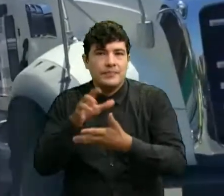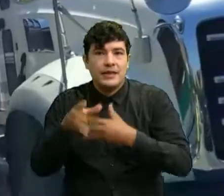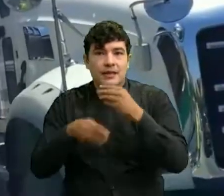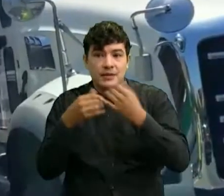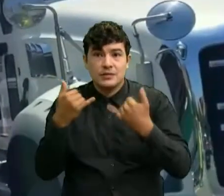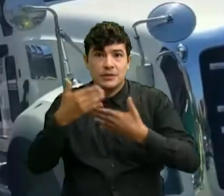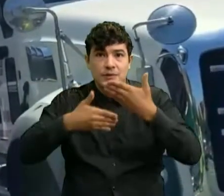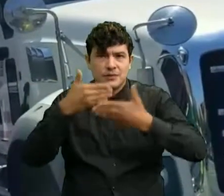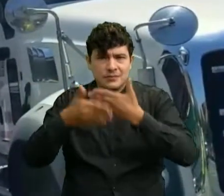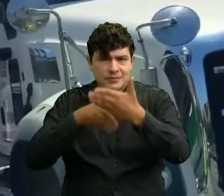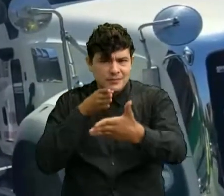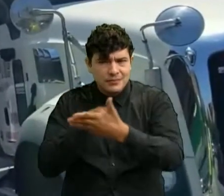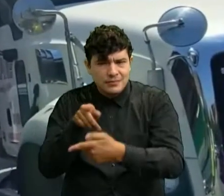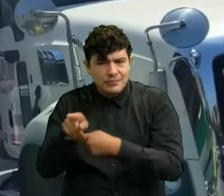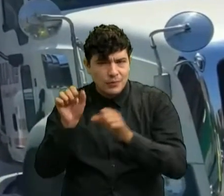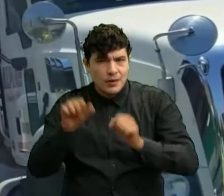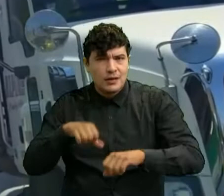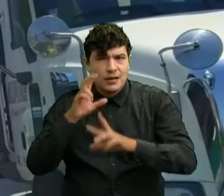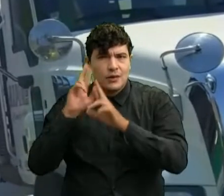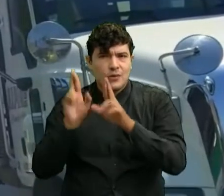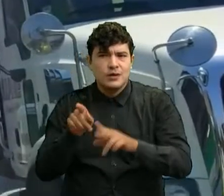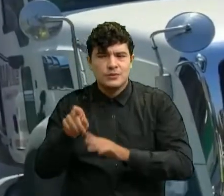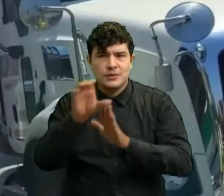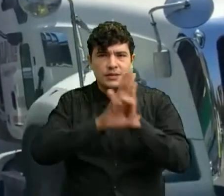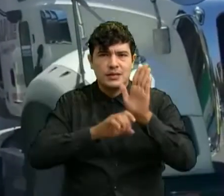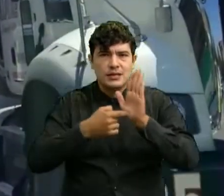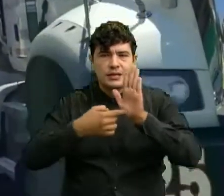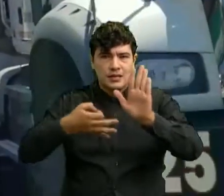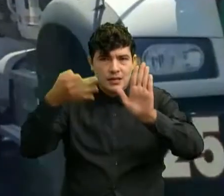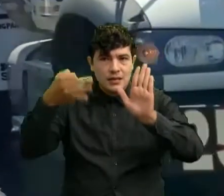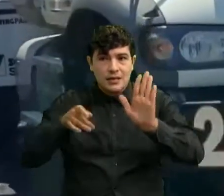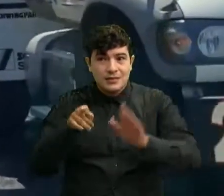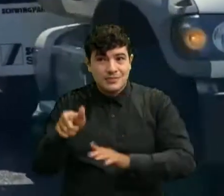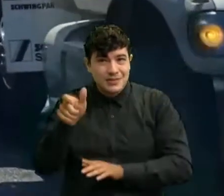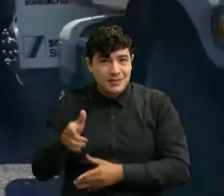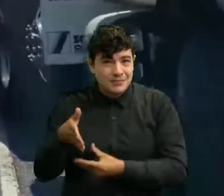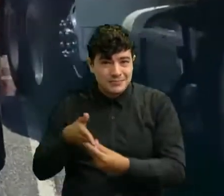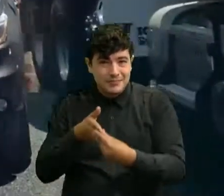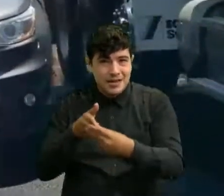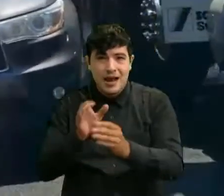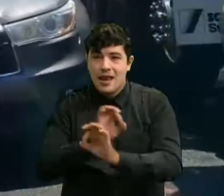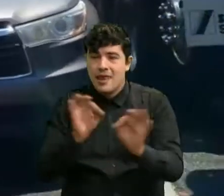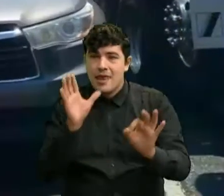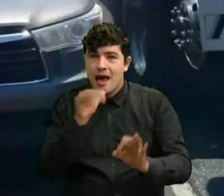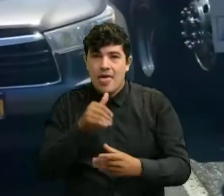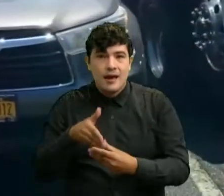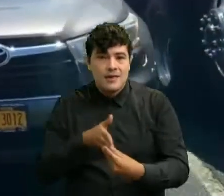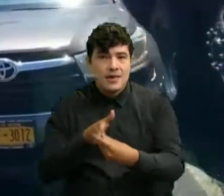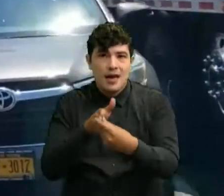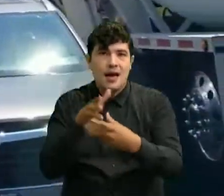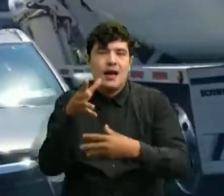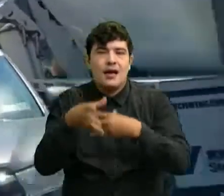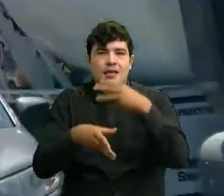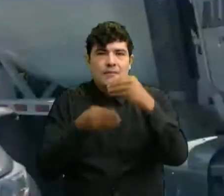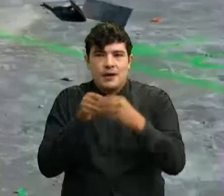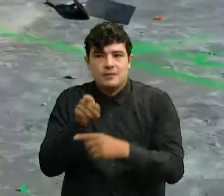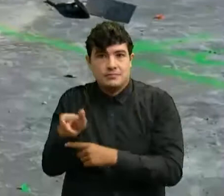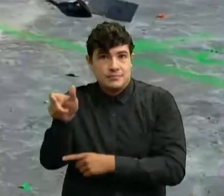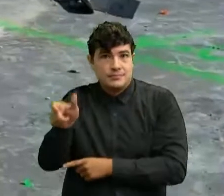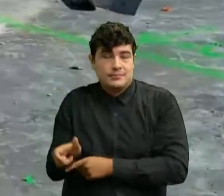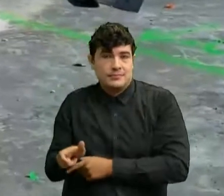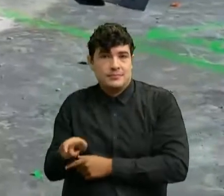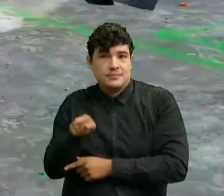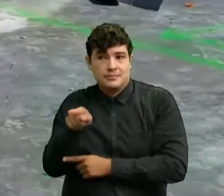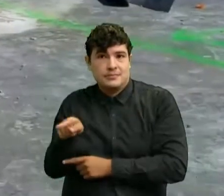demanda para acreditar que efectivamente él no fue orientado, no fue asesorado, y si el fondo